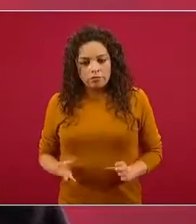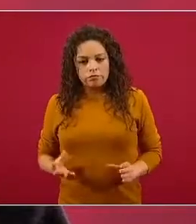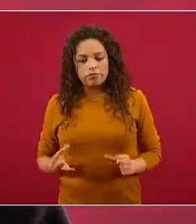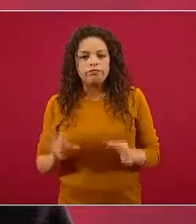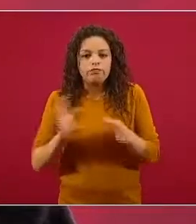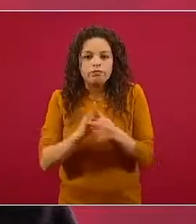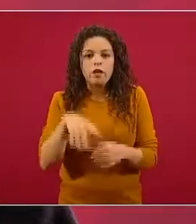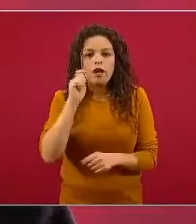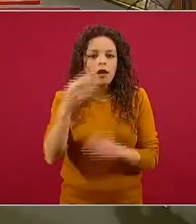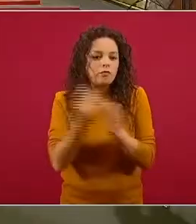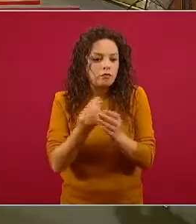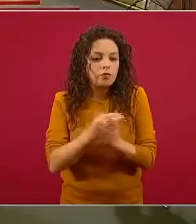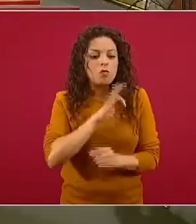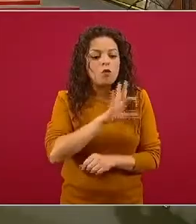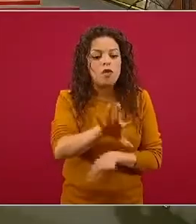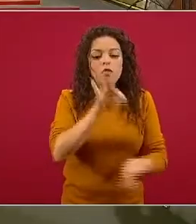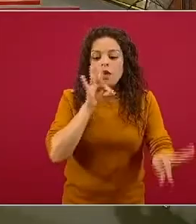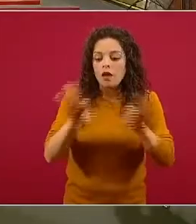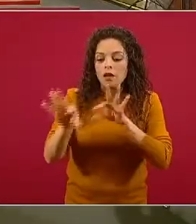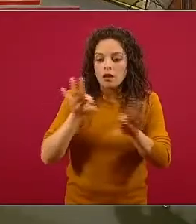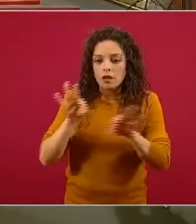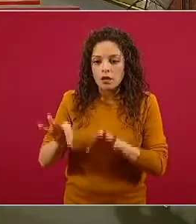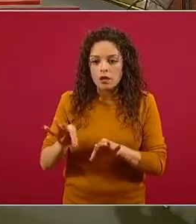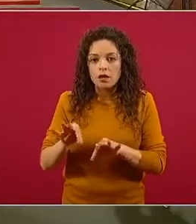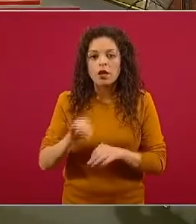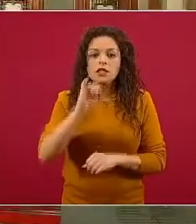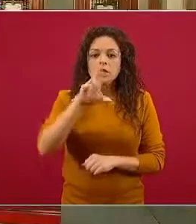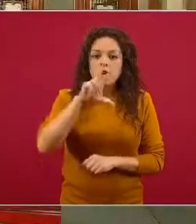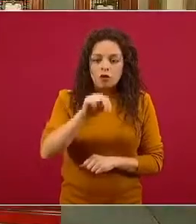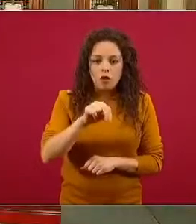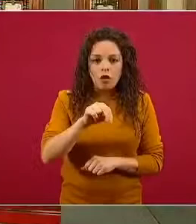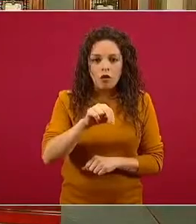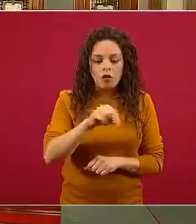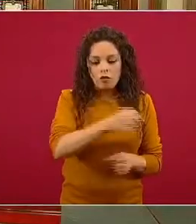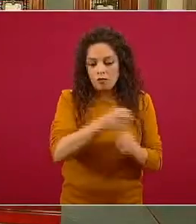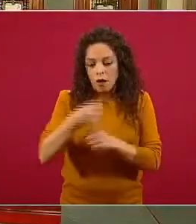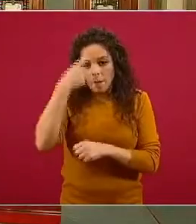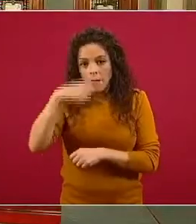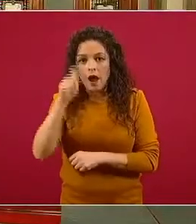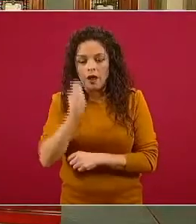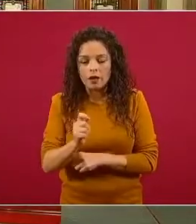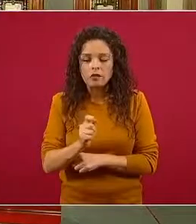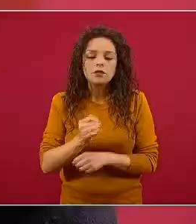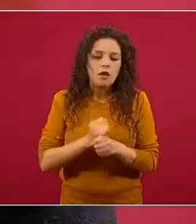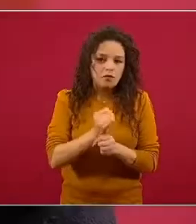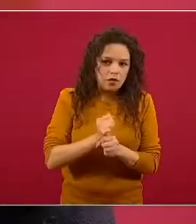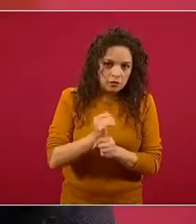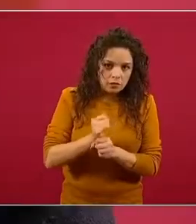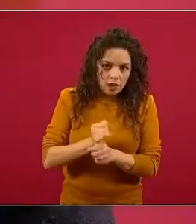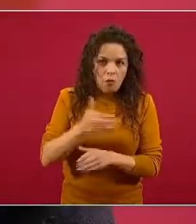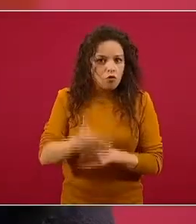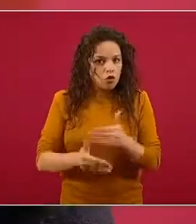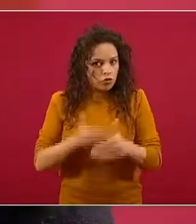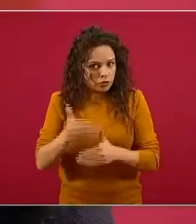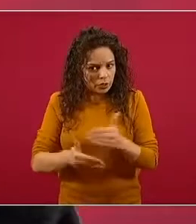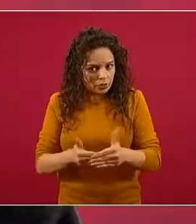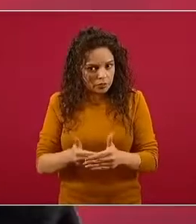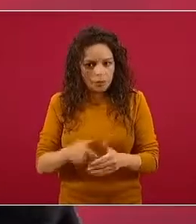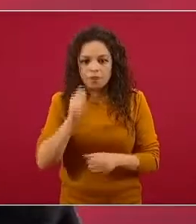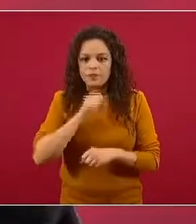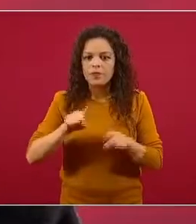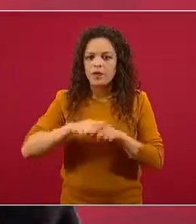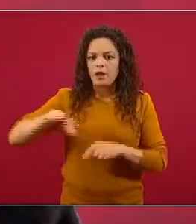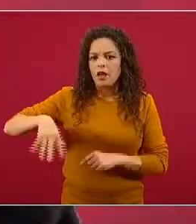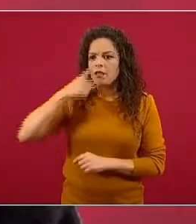inclusión, criterios de exclusión, criterios de eliminación del proceso de investigación, y se trata, como dice mi amigo el doctor Mauricio